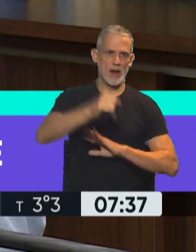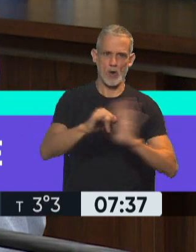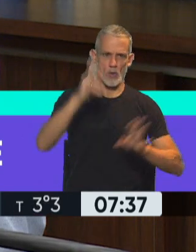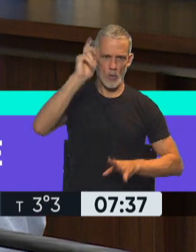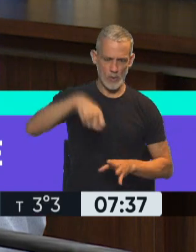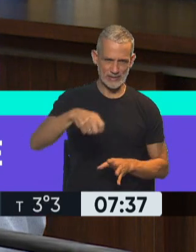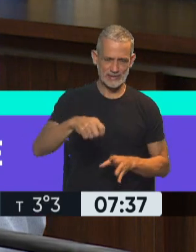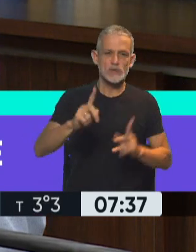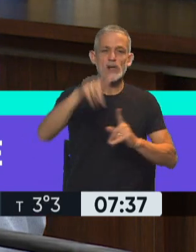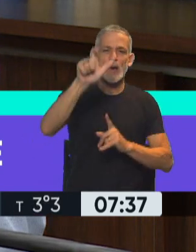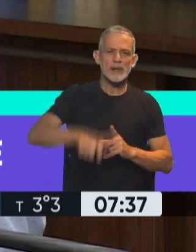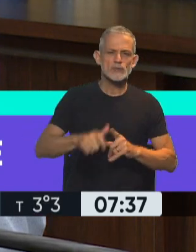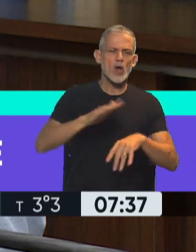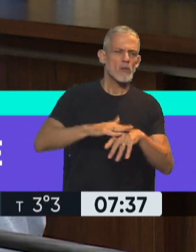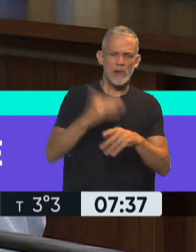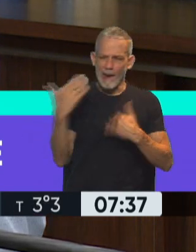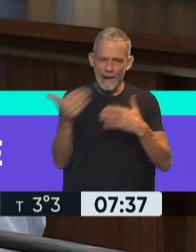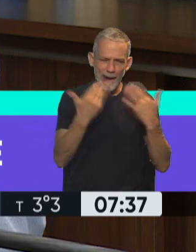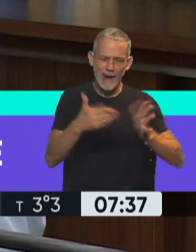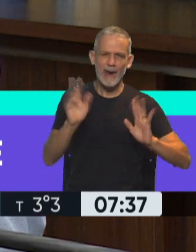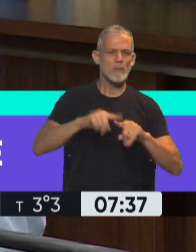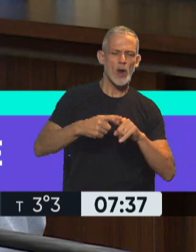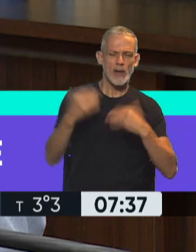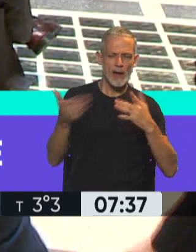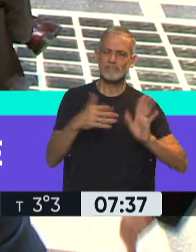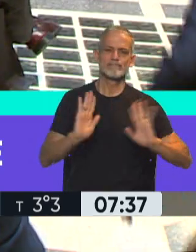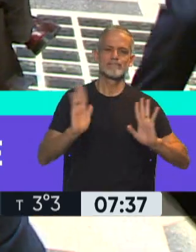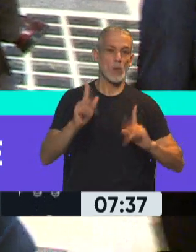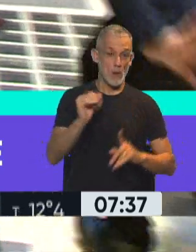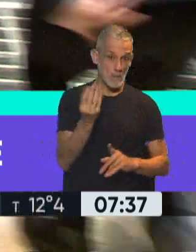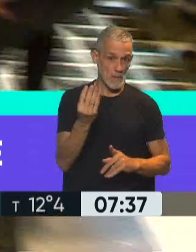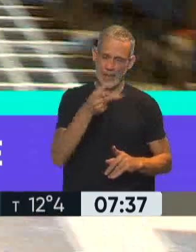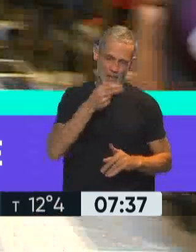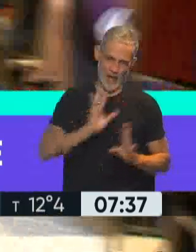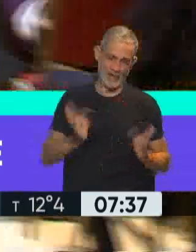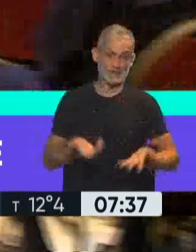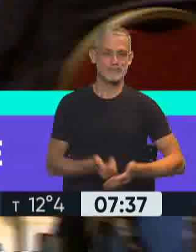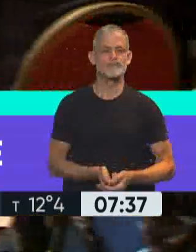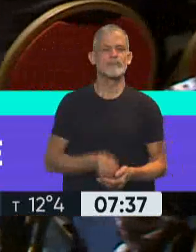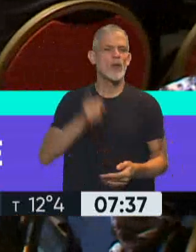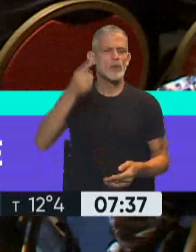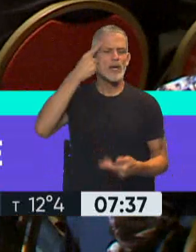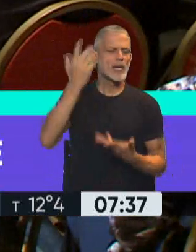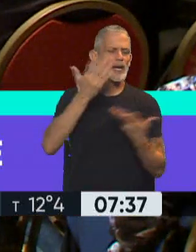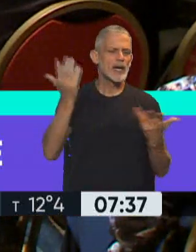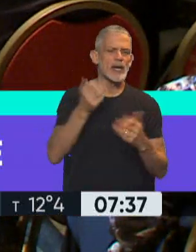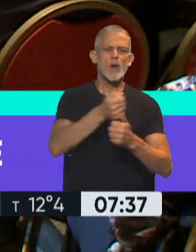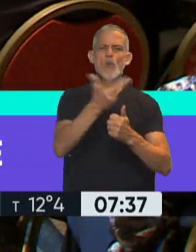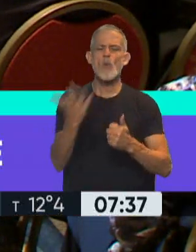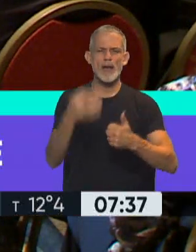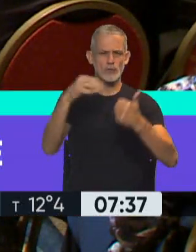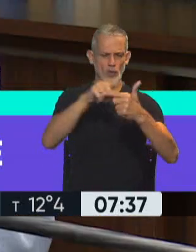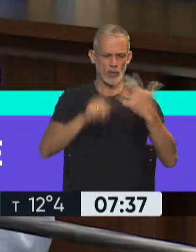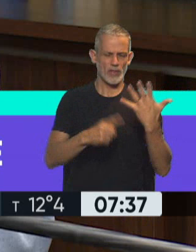alguien que no tenga compromisos políticos y que no tenga miedo para usted cuántos deberían ser